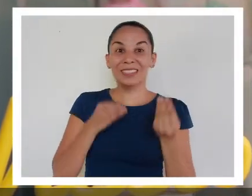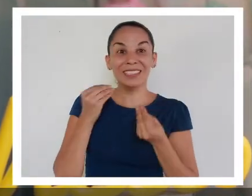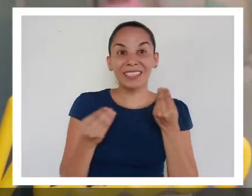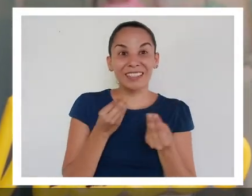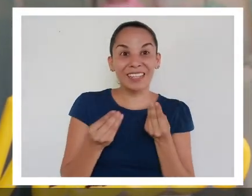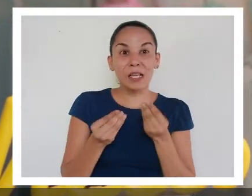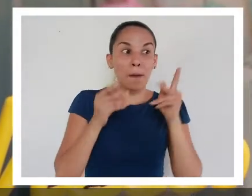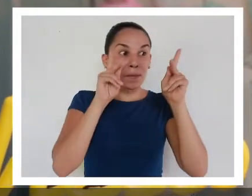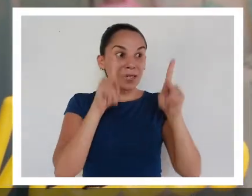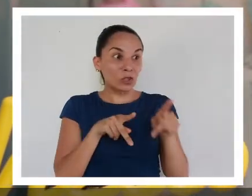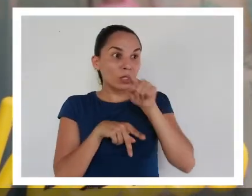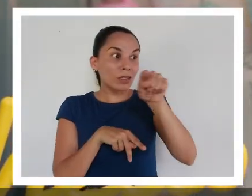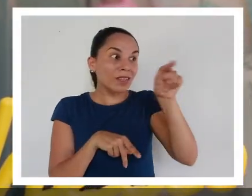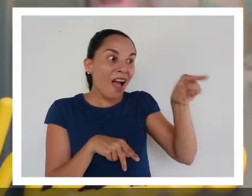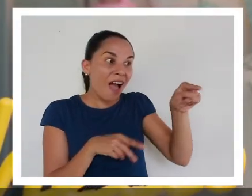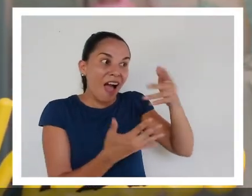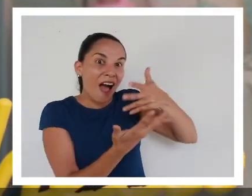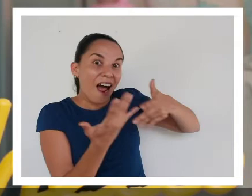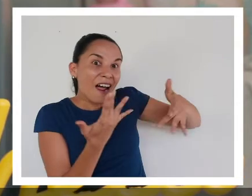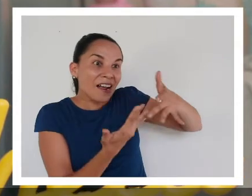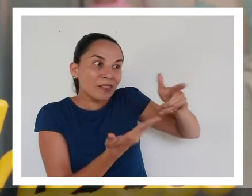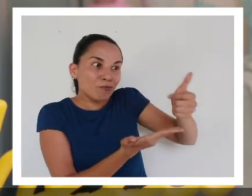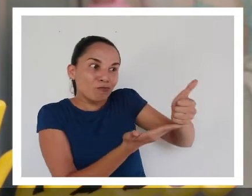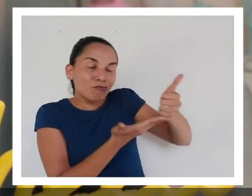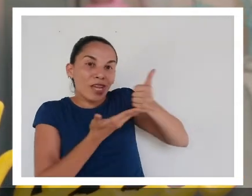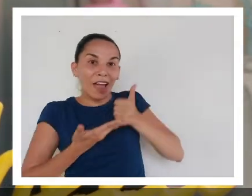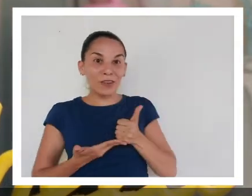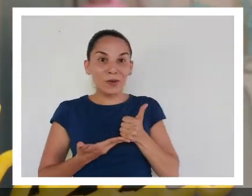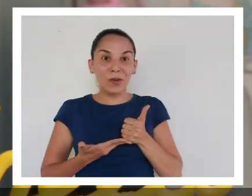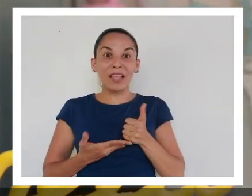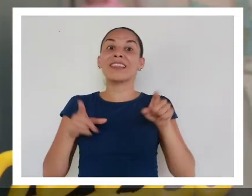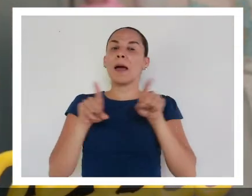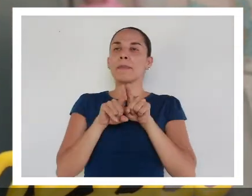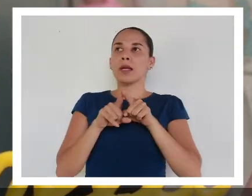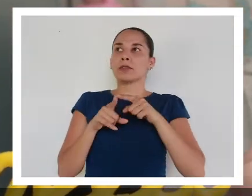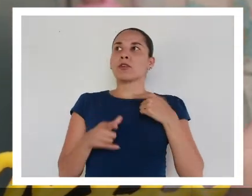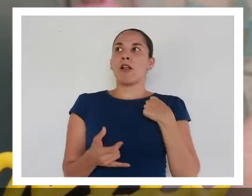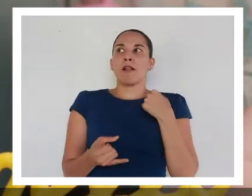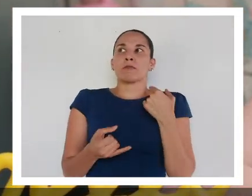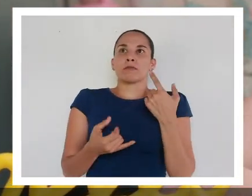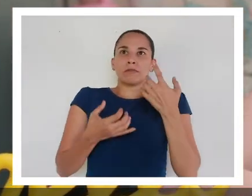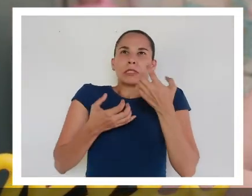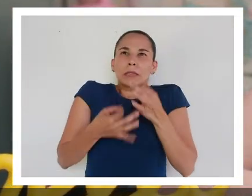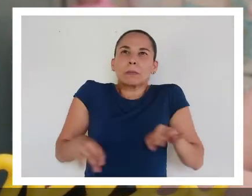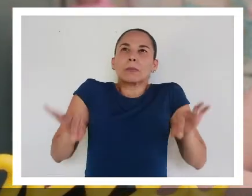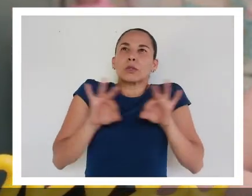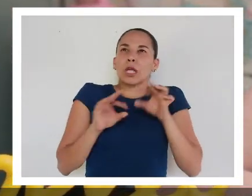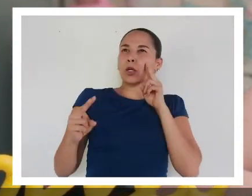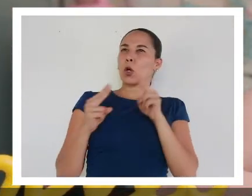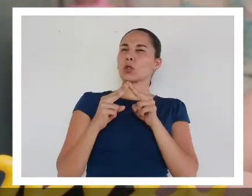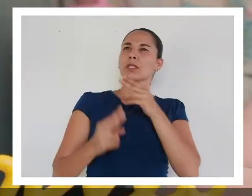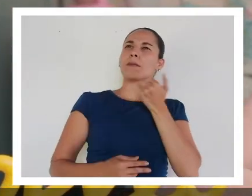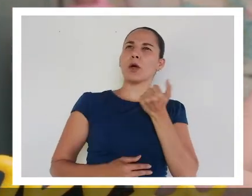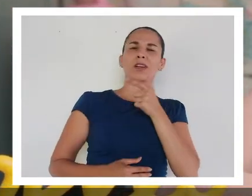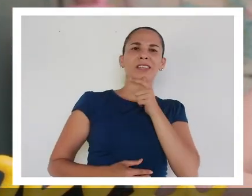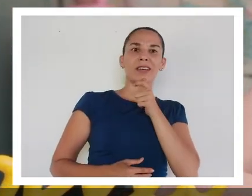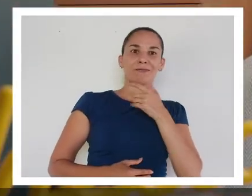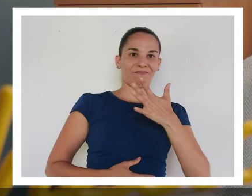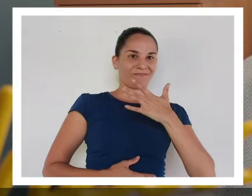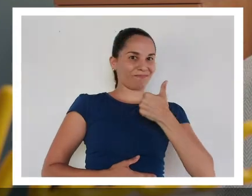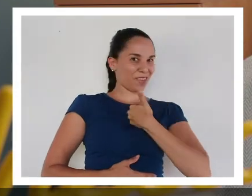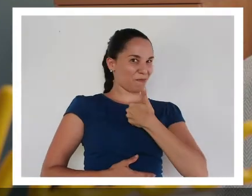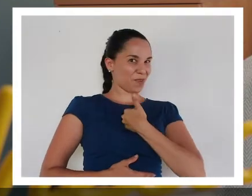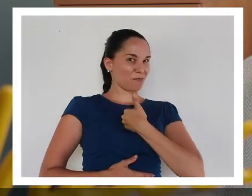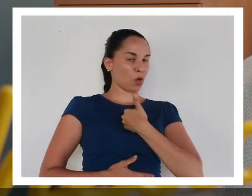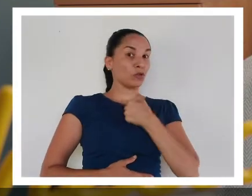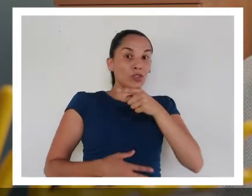es importante que algunas personas quienes estén a tu alrededor te ayuden. Pero al final, quien debe conocerte mejor sos vos mismo. Te